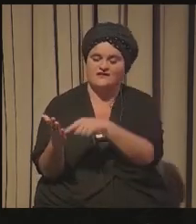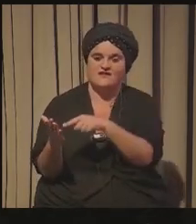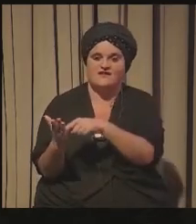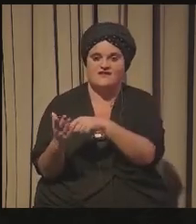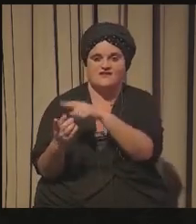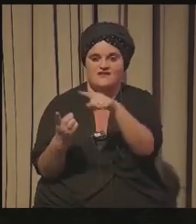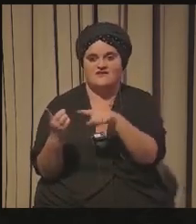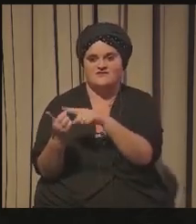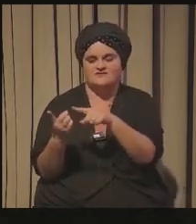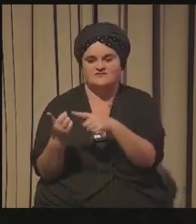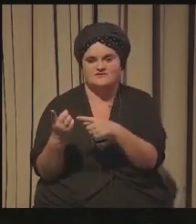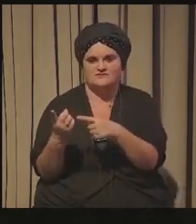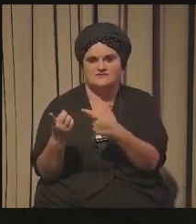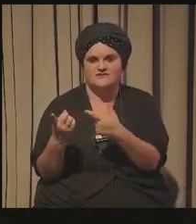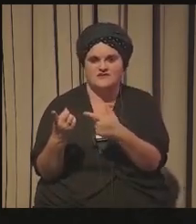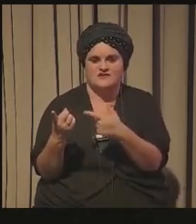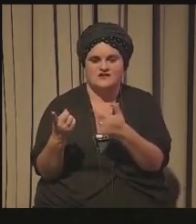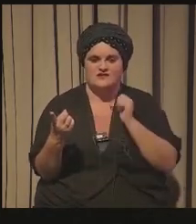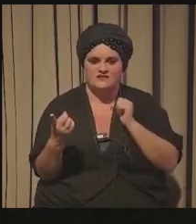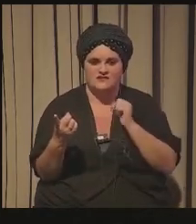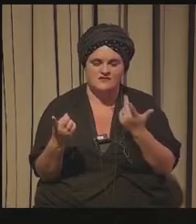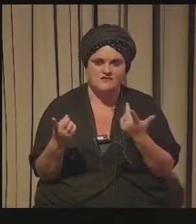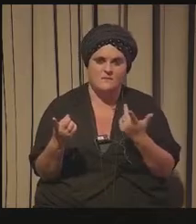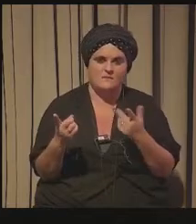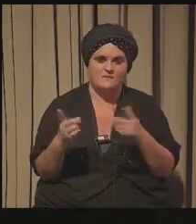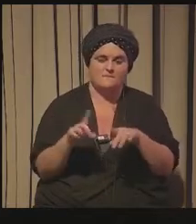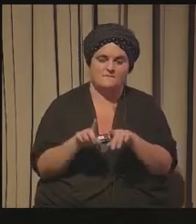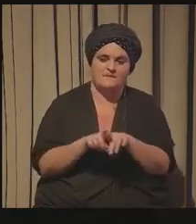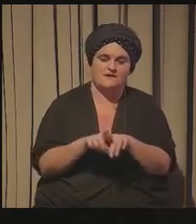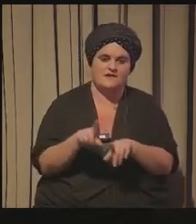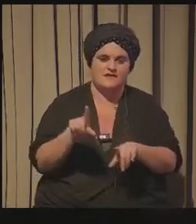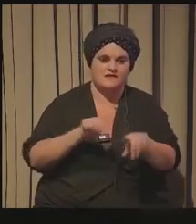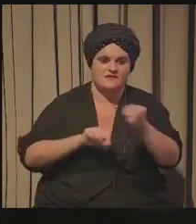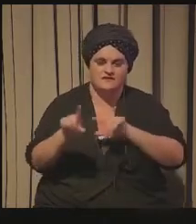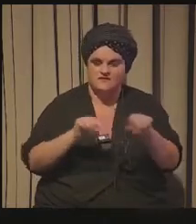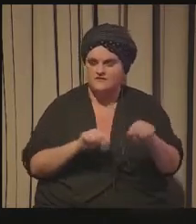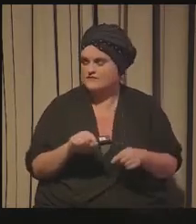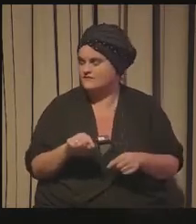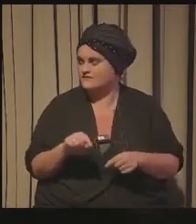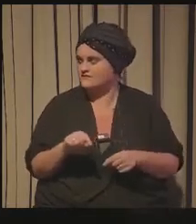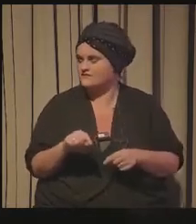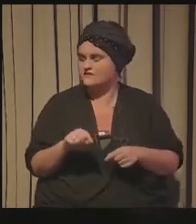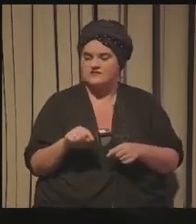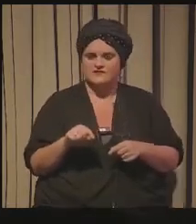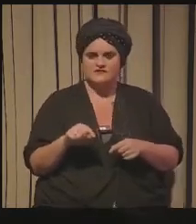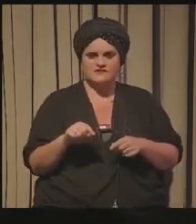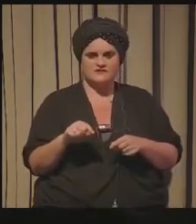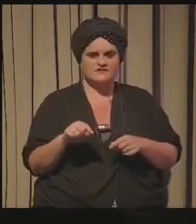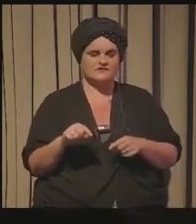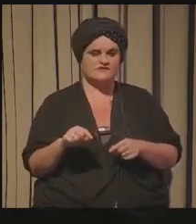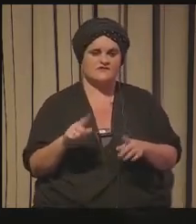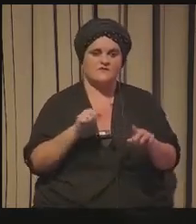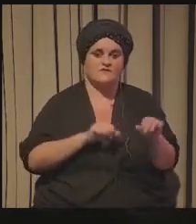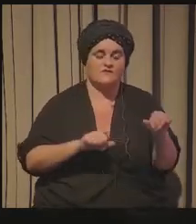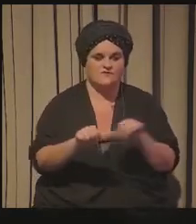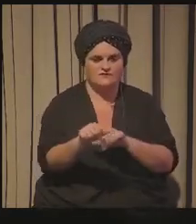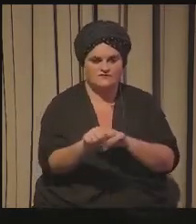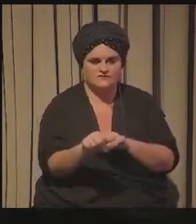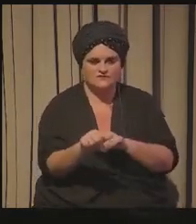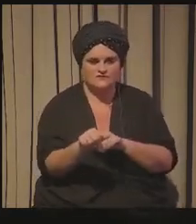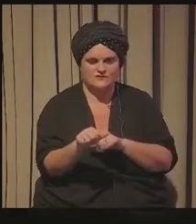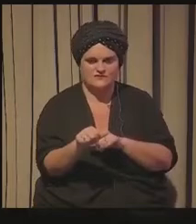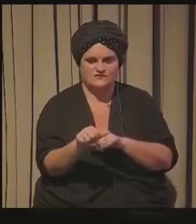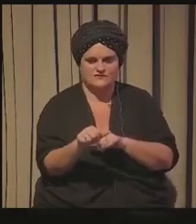esos hechos para comunicarse, para tomar decisiones, que son destrezas. Entonces, los futuros son un gran vehículo